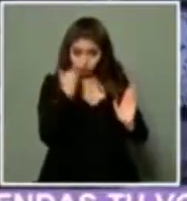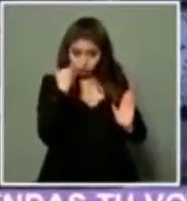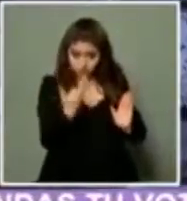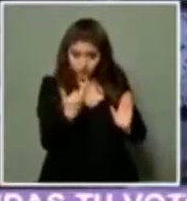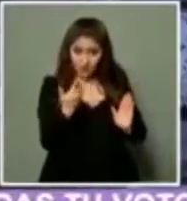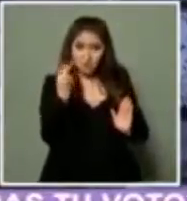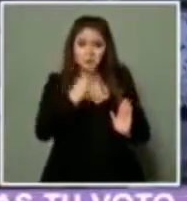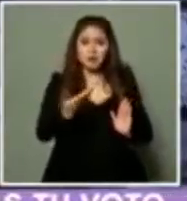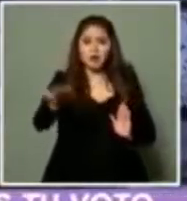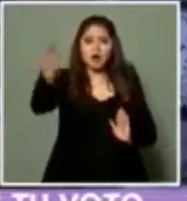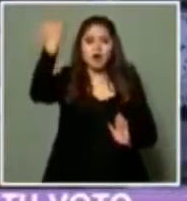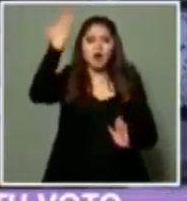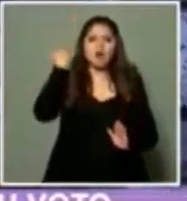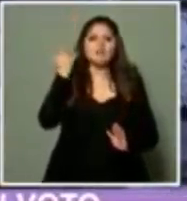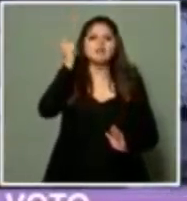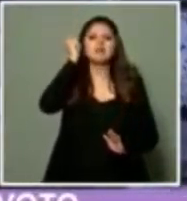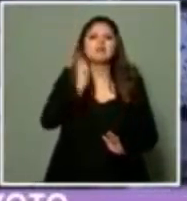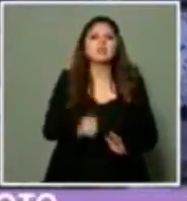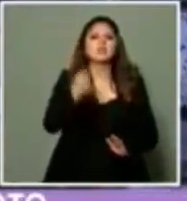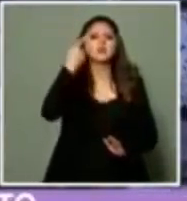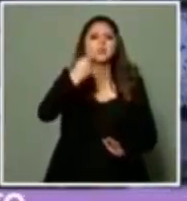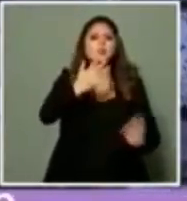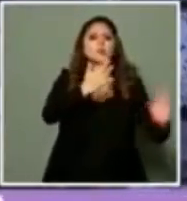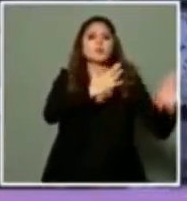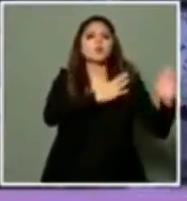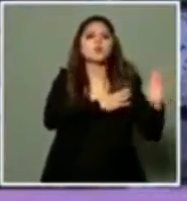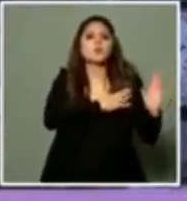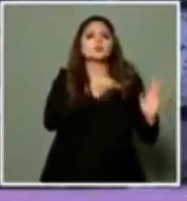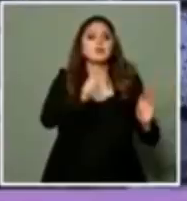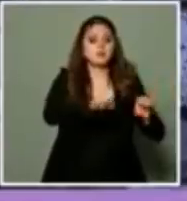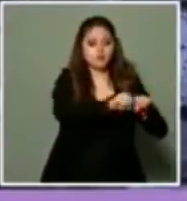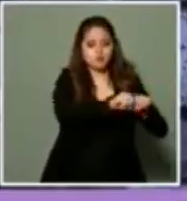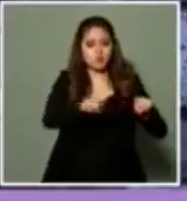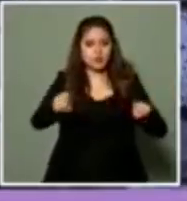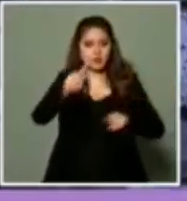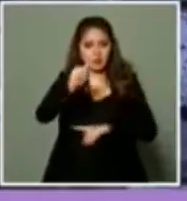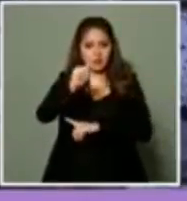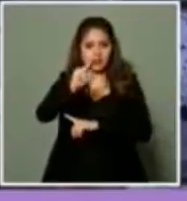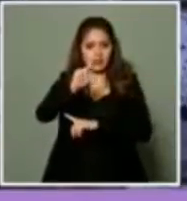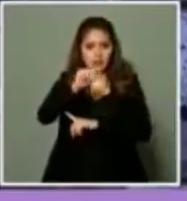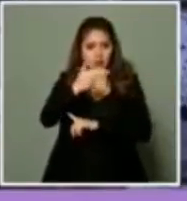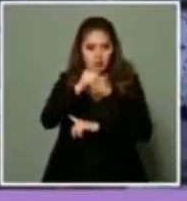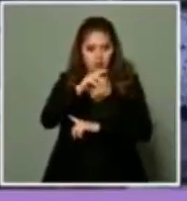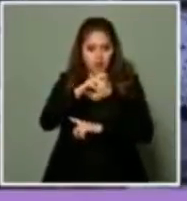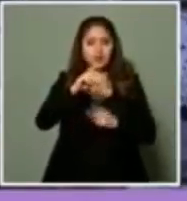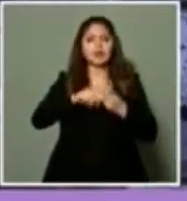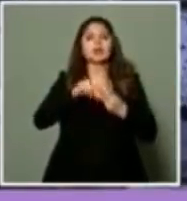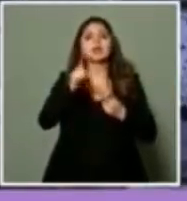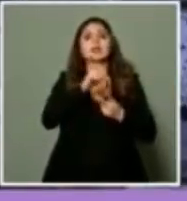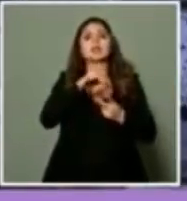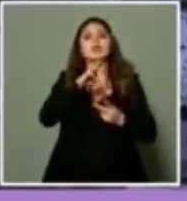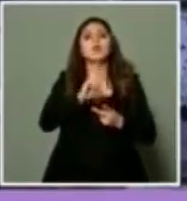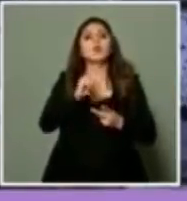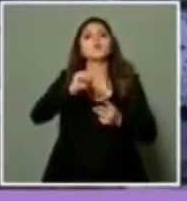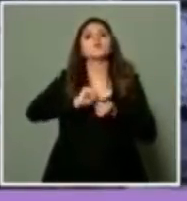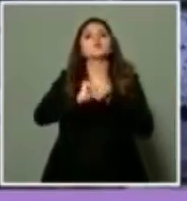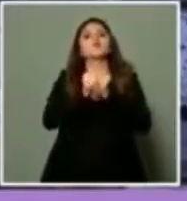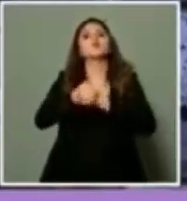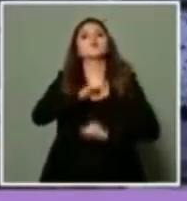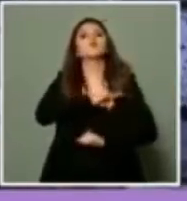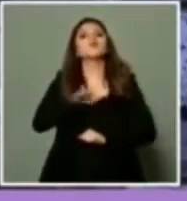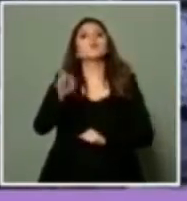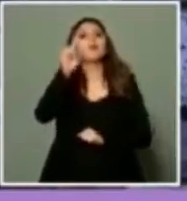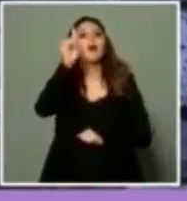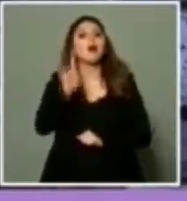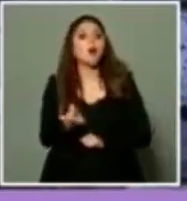promesa. Su promesa de conectar la laguna Tláhuac-Xico para que pudiésemos tener agua. No solo